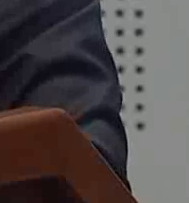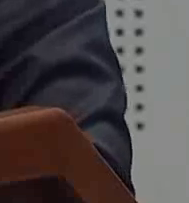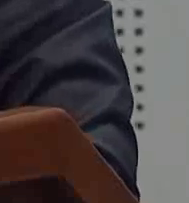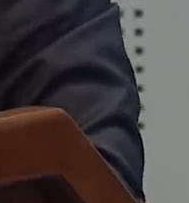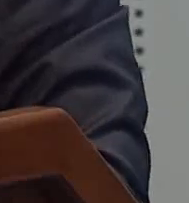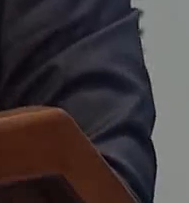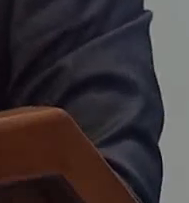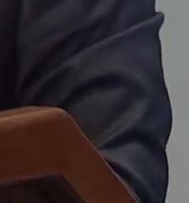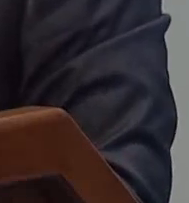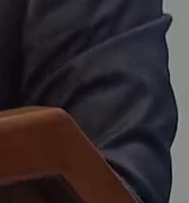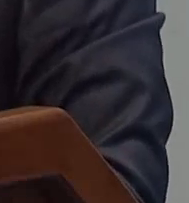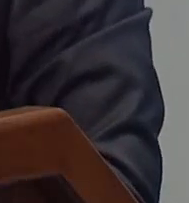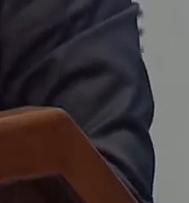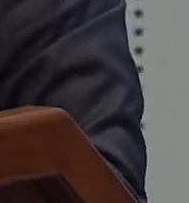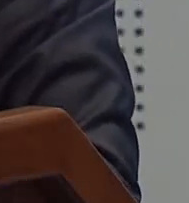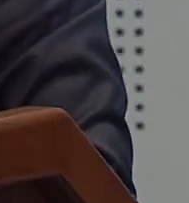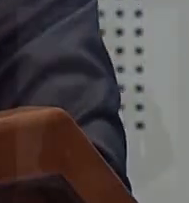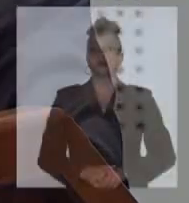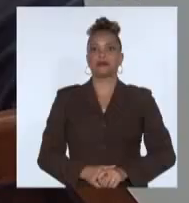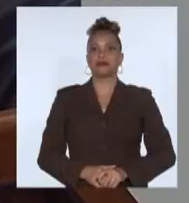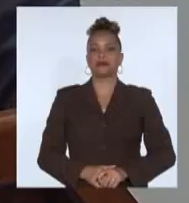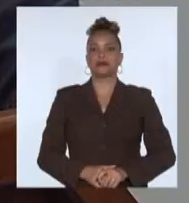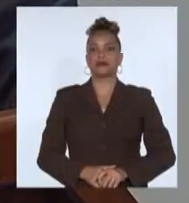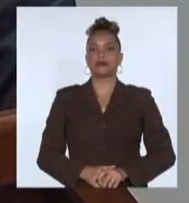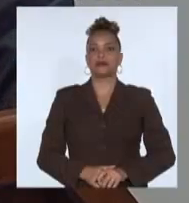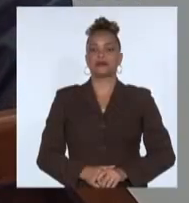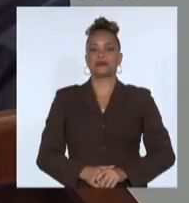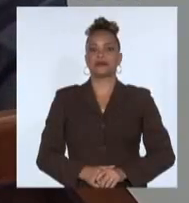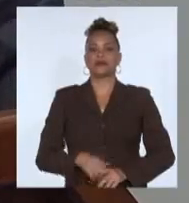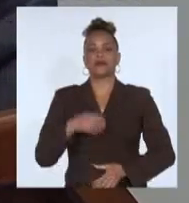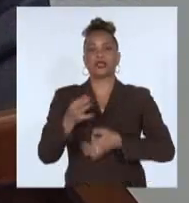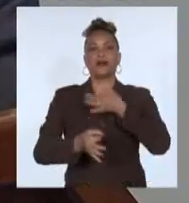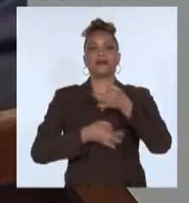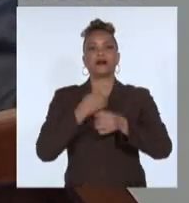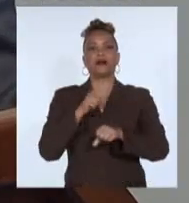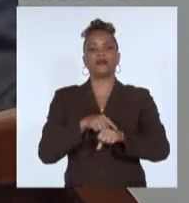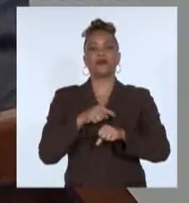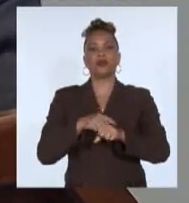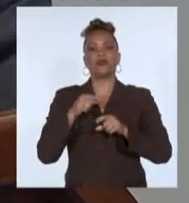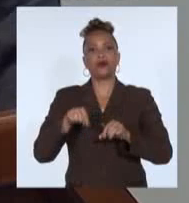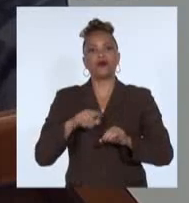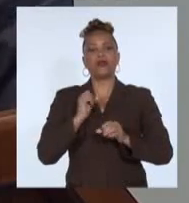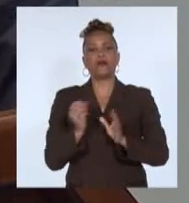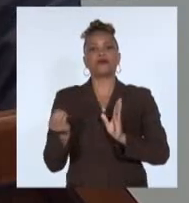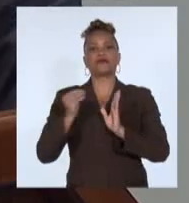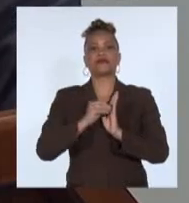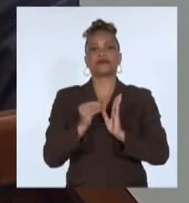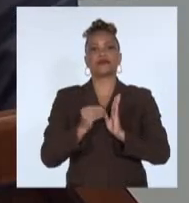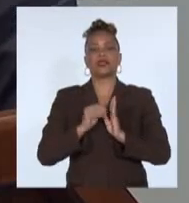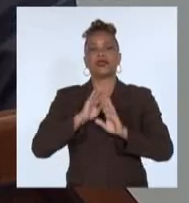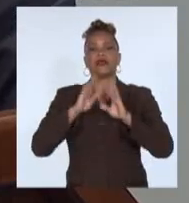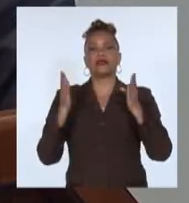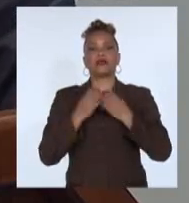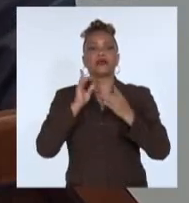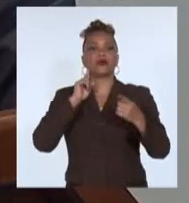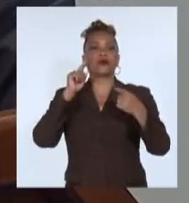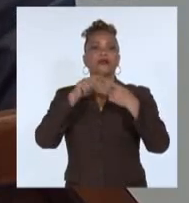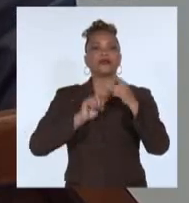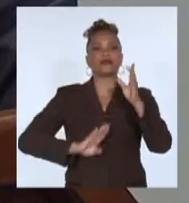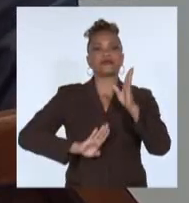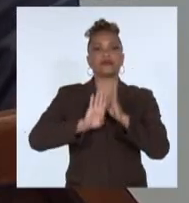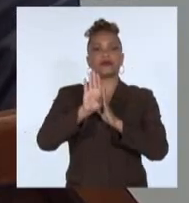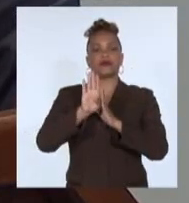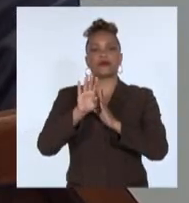Jefes de Estado y de Gobierno para abordar y avanzar en los retos actuales para la implementación de los Objetivos de Desarrollo